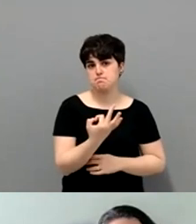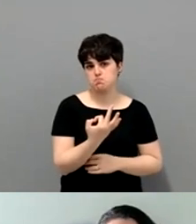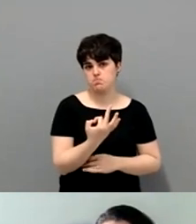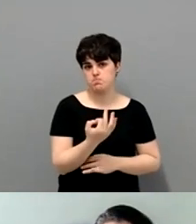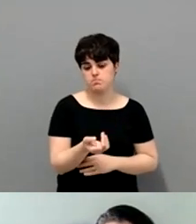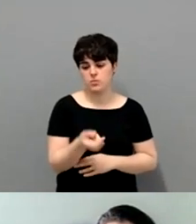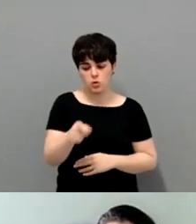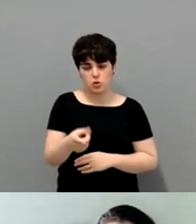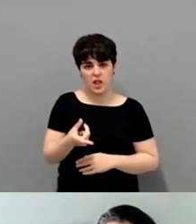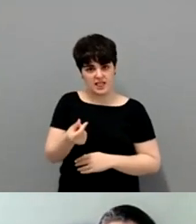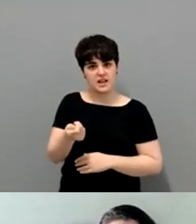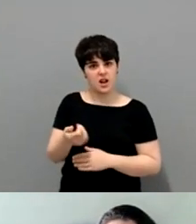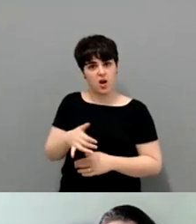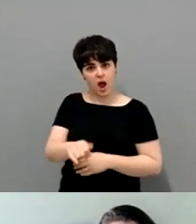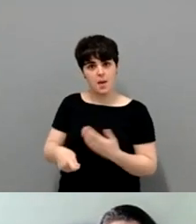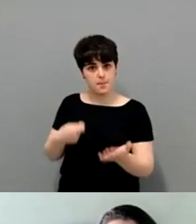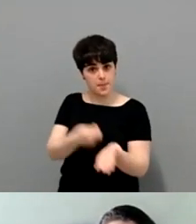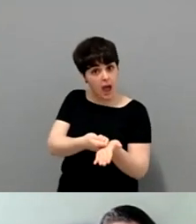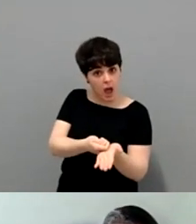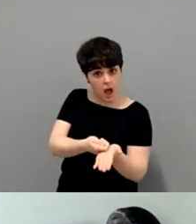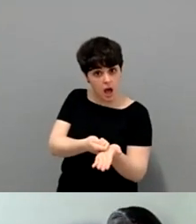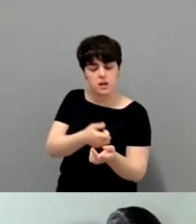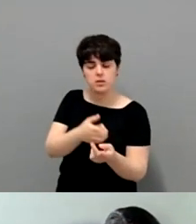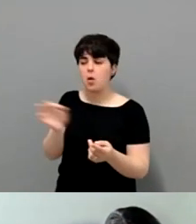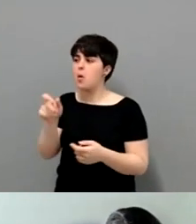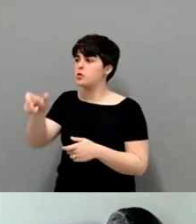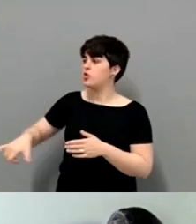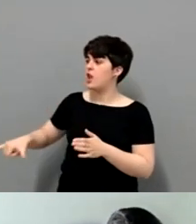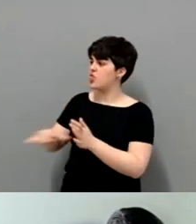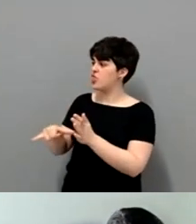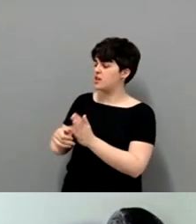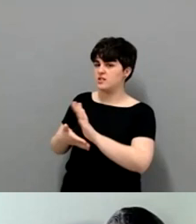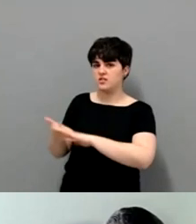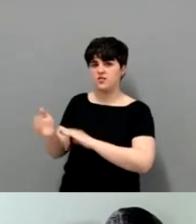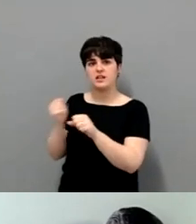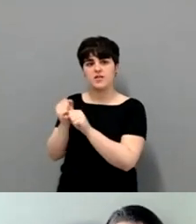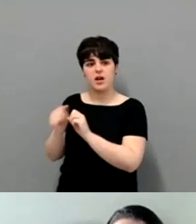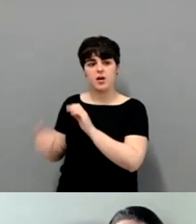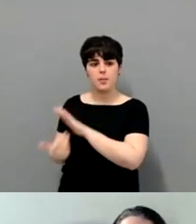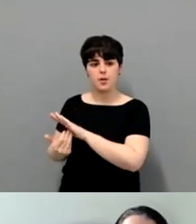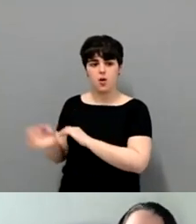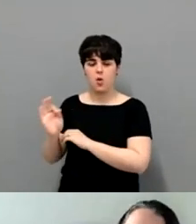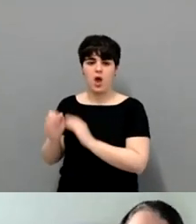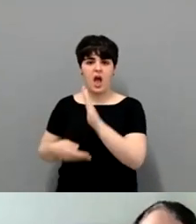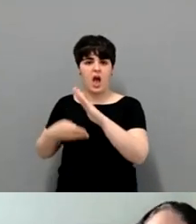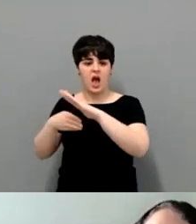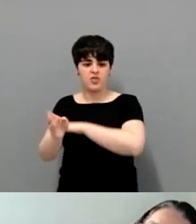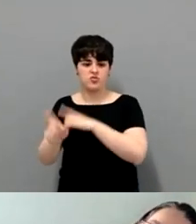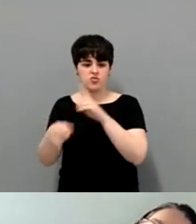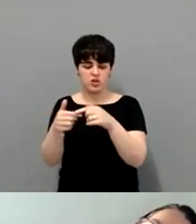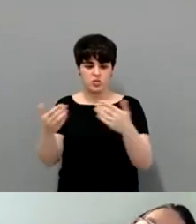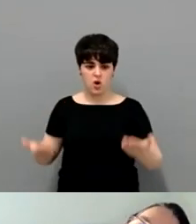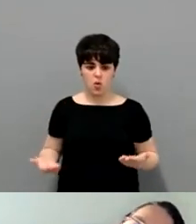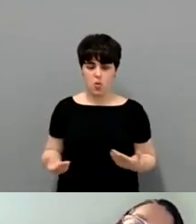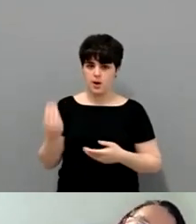tienes dinero, te pagas el asistente personal o tienes a alguien cerca que tenga que dejar su trabajo y le permitan hacerlo para